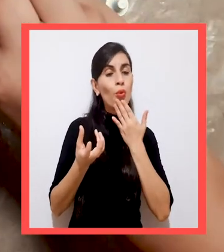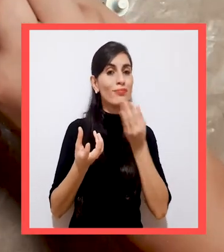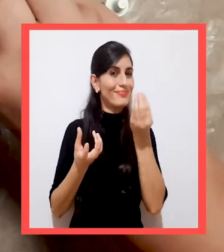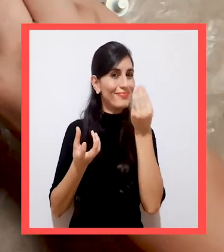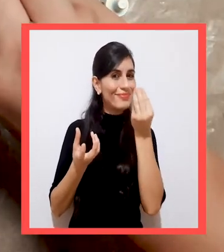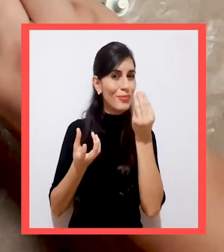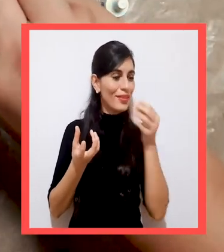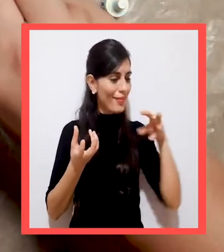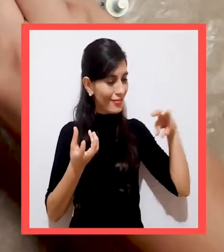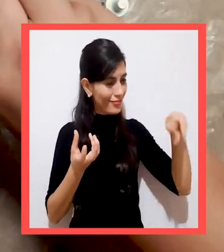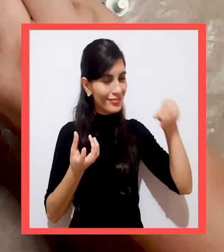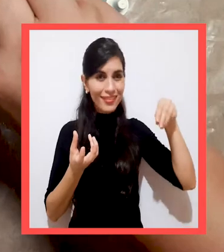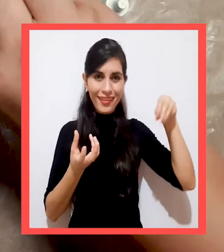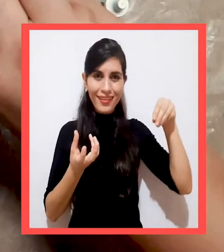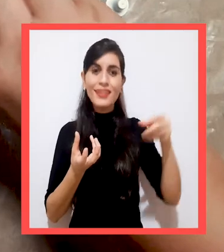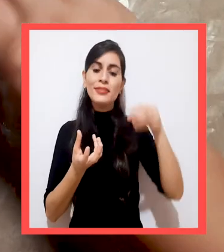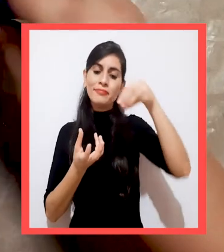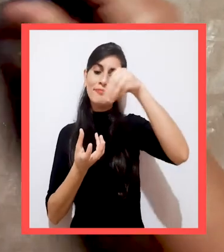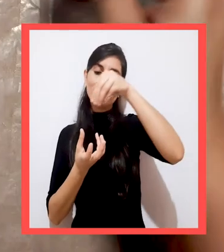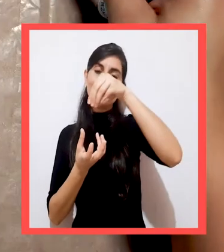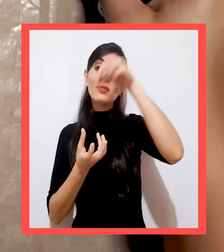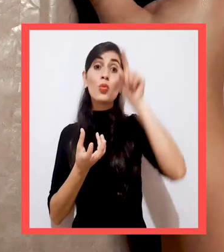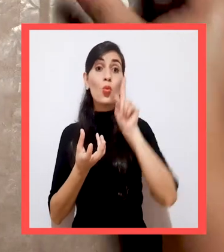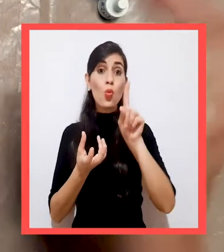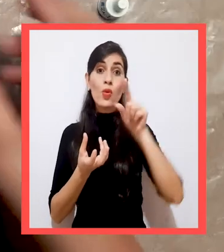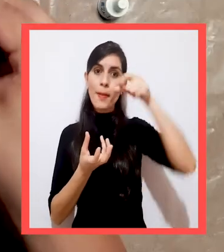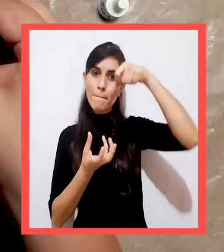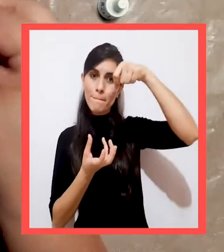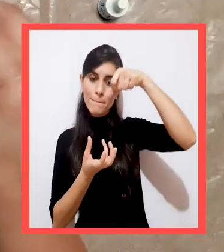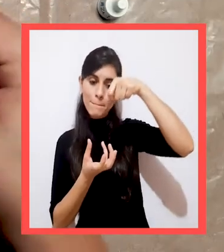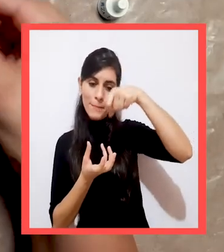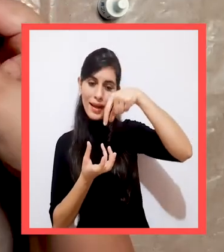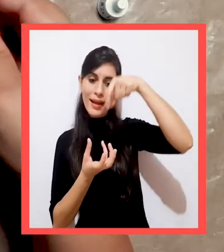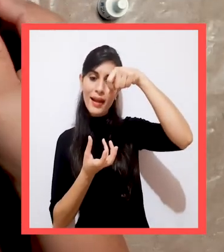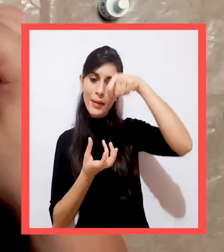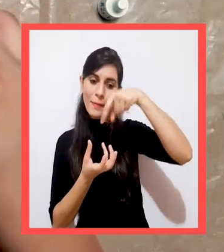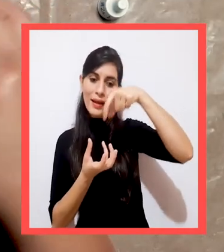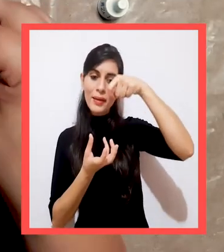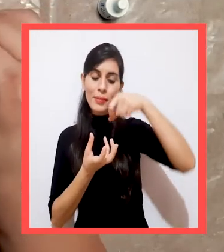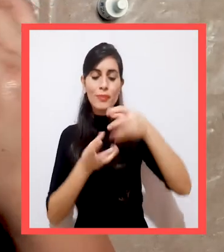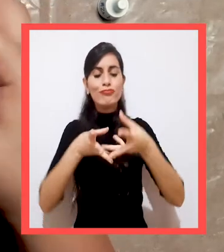para alimentos. Tiene que ser por gotas.